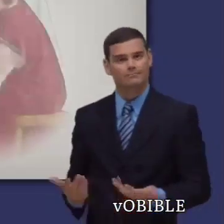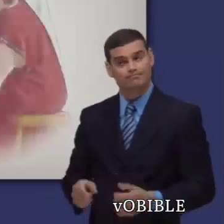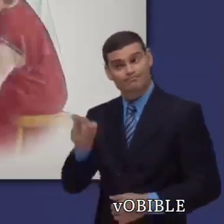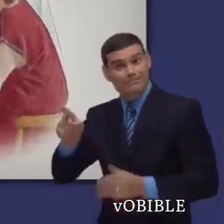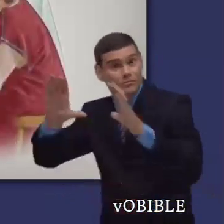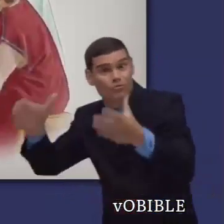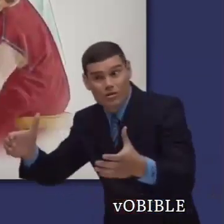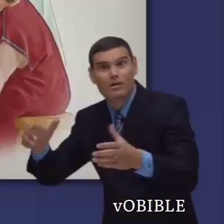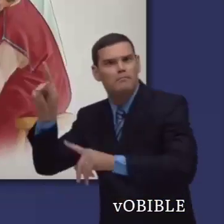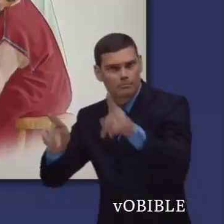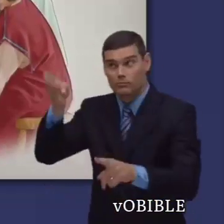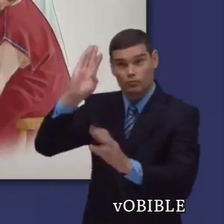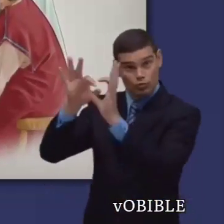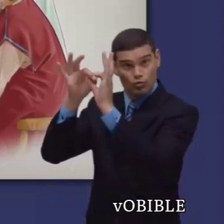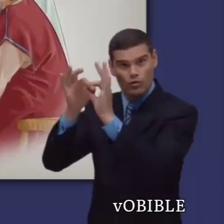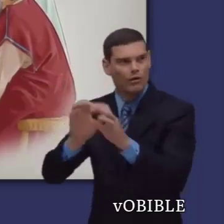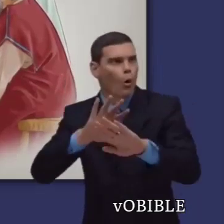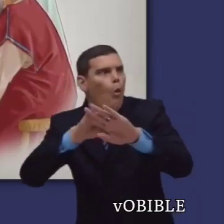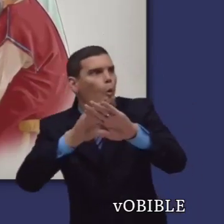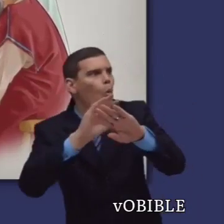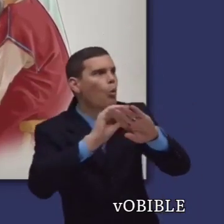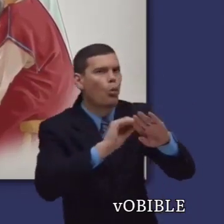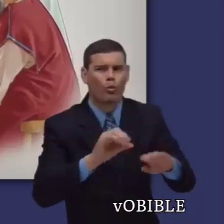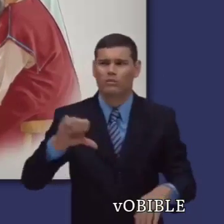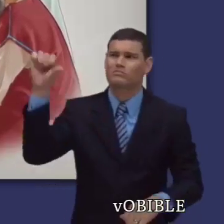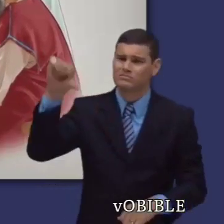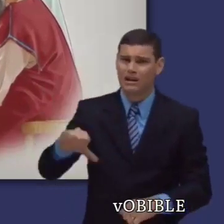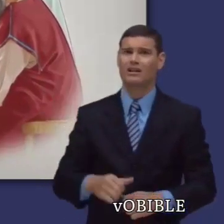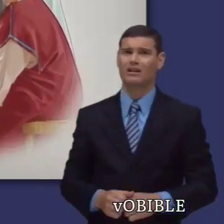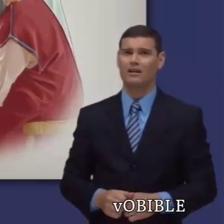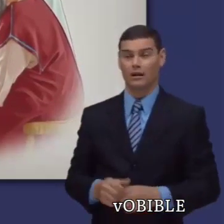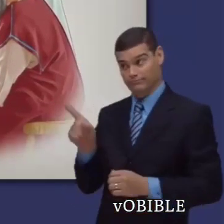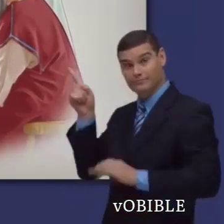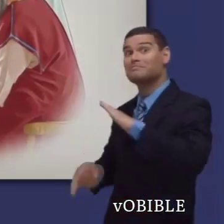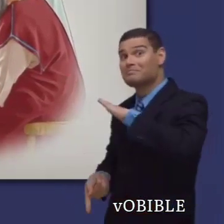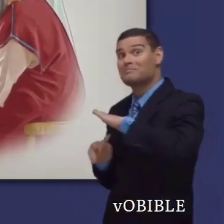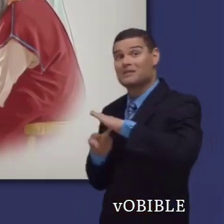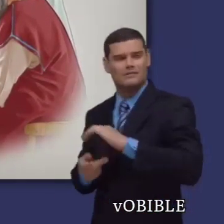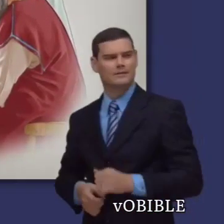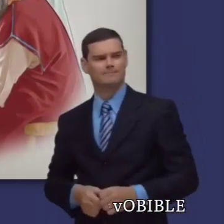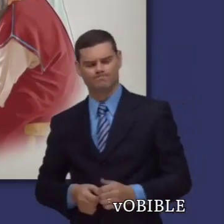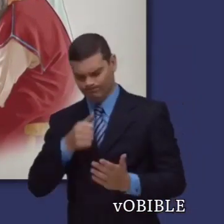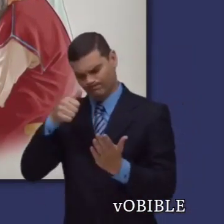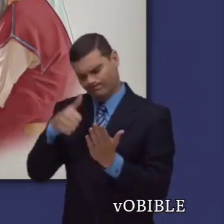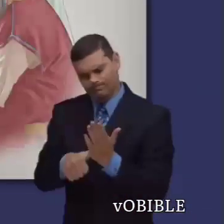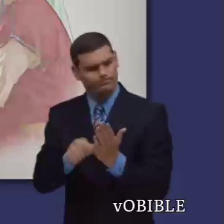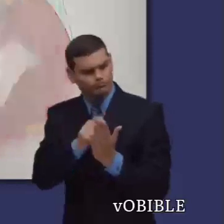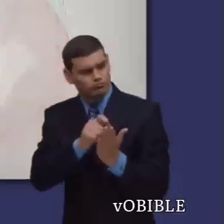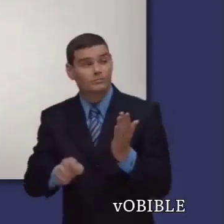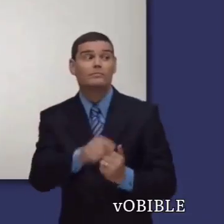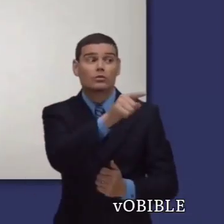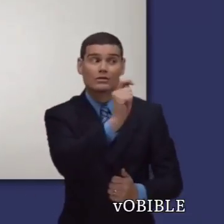Esas características negativas habían influido en algunos hermanos. Por eso Pablo le pidió a Tito que solucionara